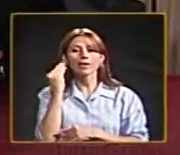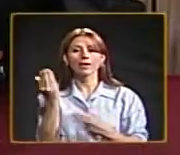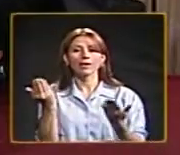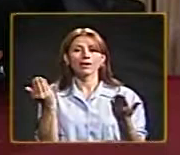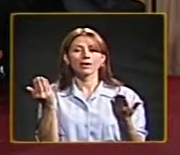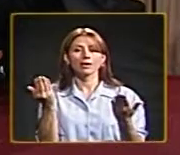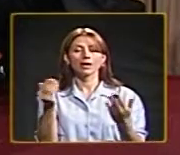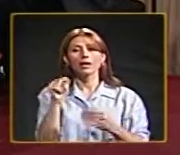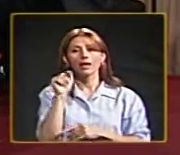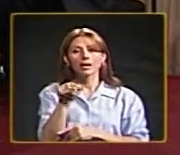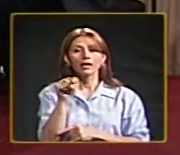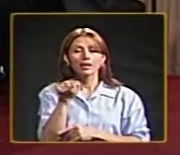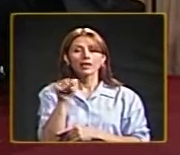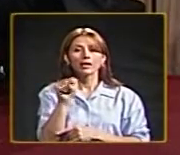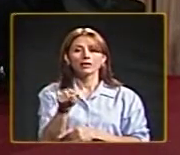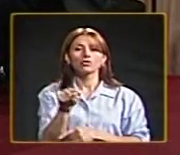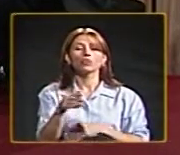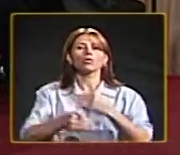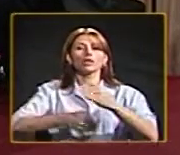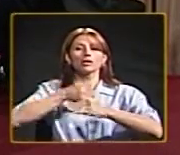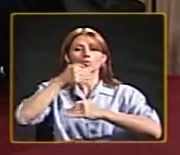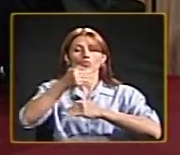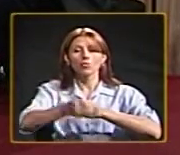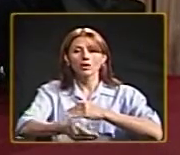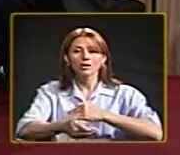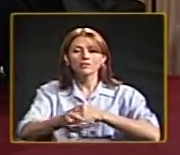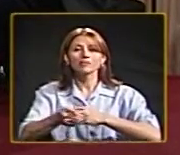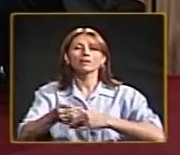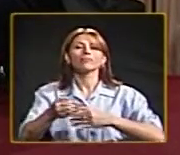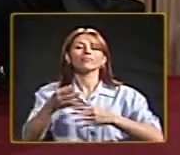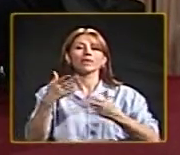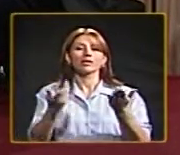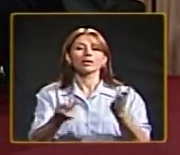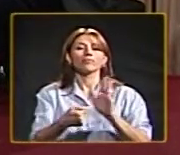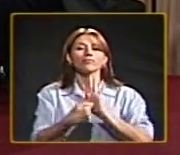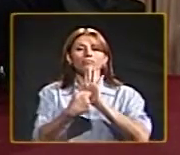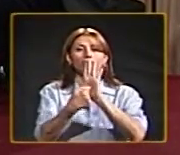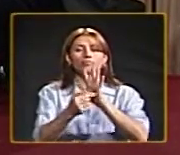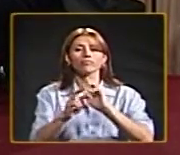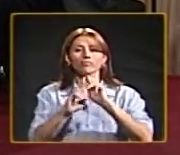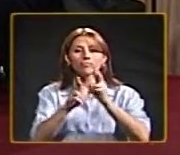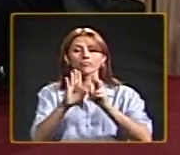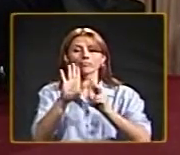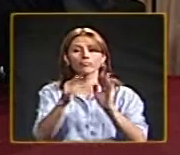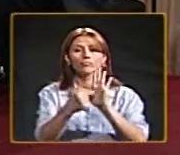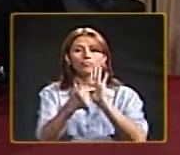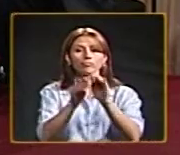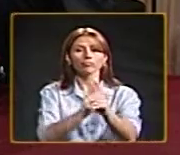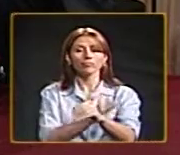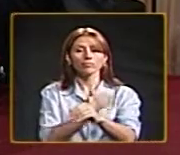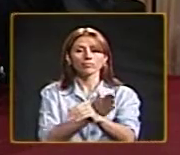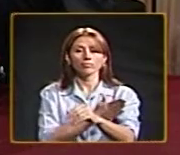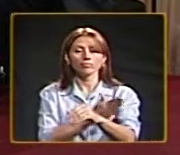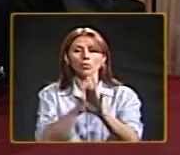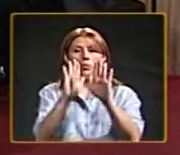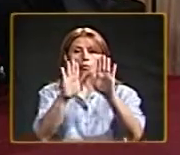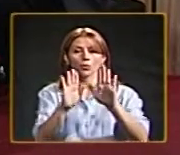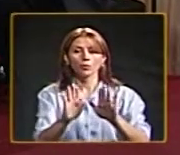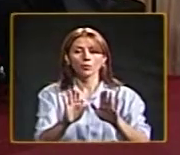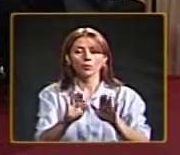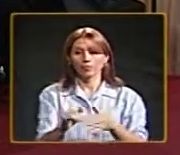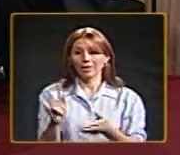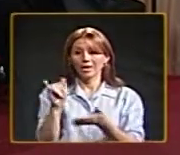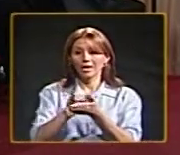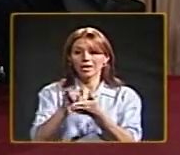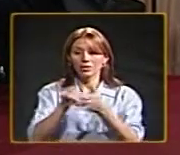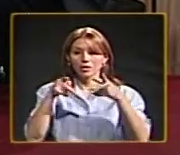Claro. Que eso se repercute luego en sus conciertos y todo, ¿verdad? Eso es una maravilla en ese sentido. Claro, y creo que en eso les permite hacer